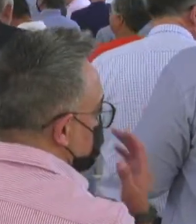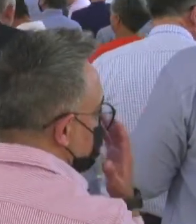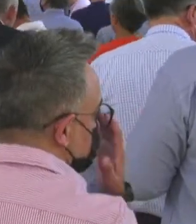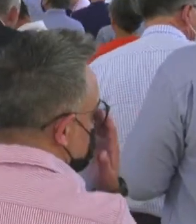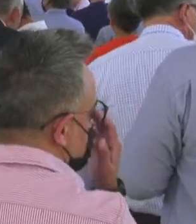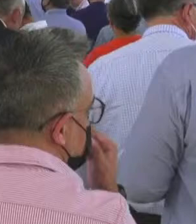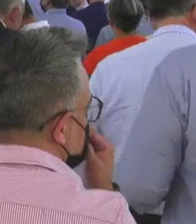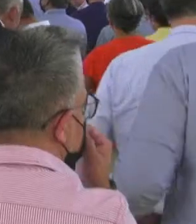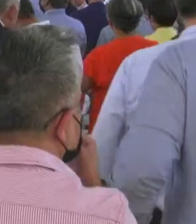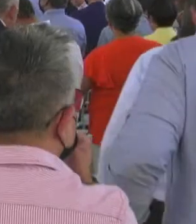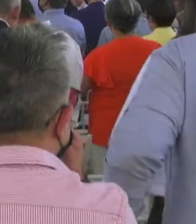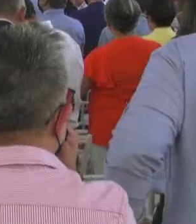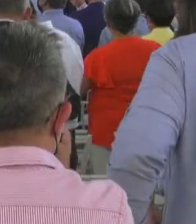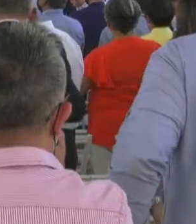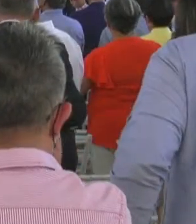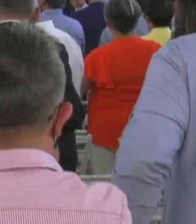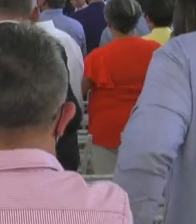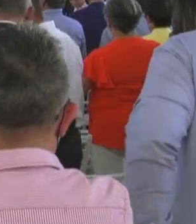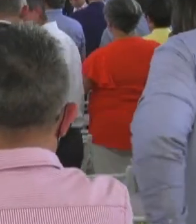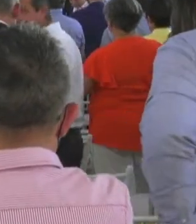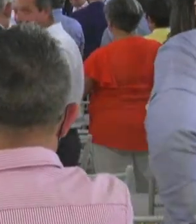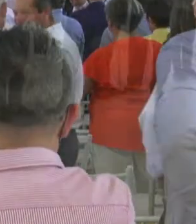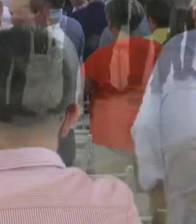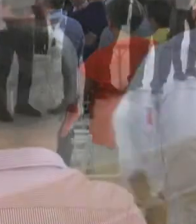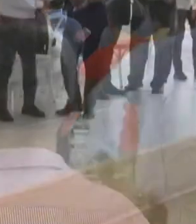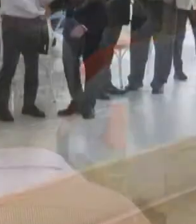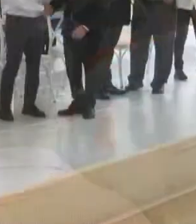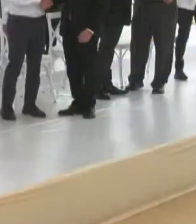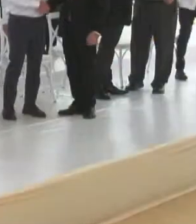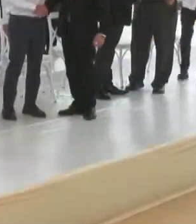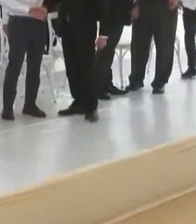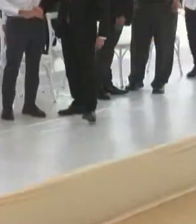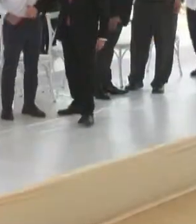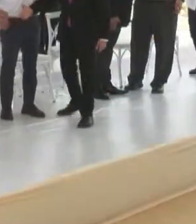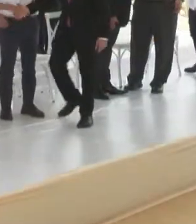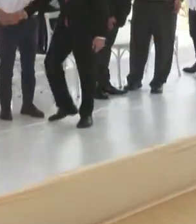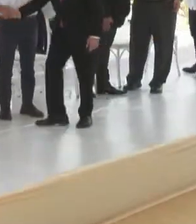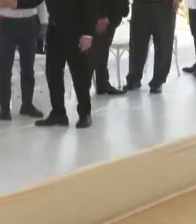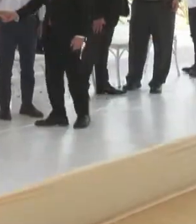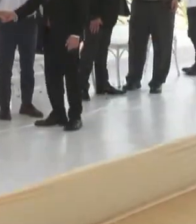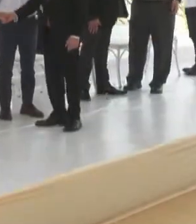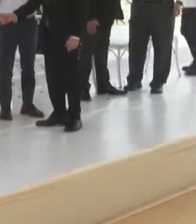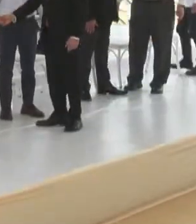Es así como concluye este evento. Agradecemos su amable asistencia y que tengan un excelente día.